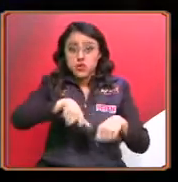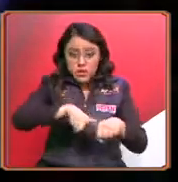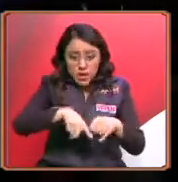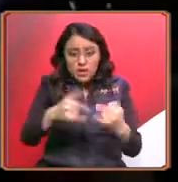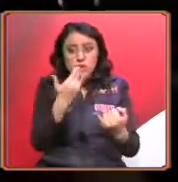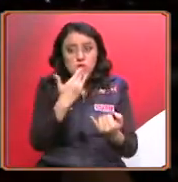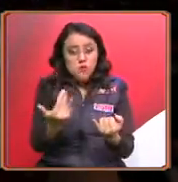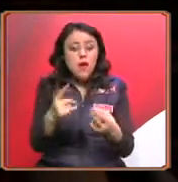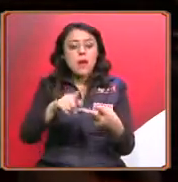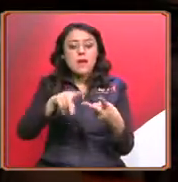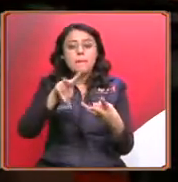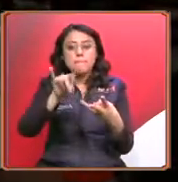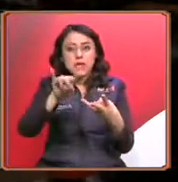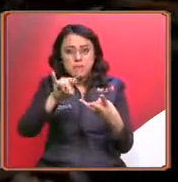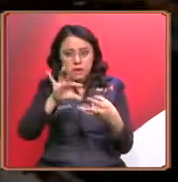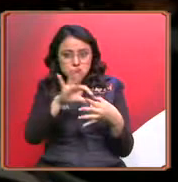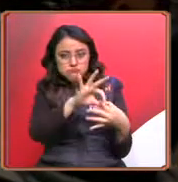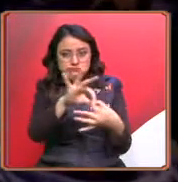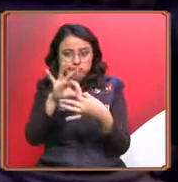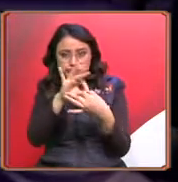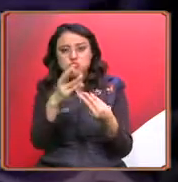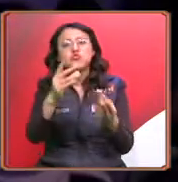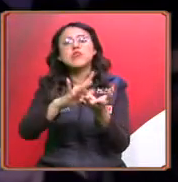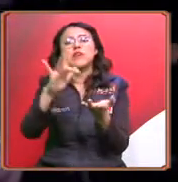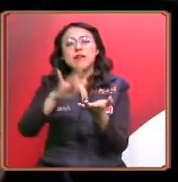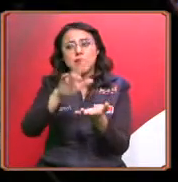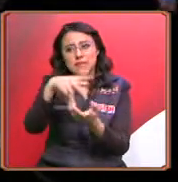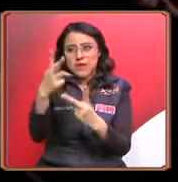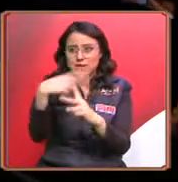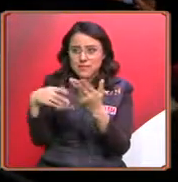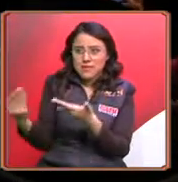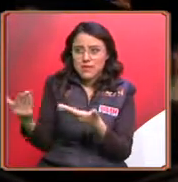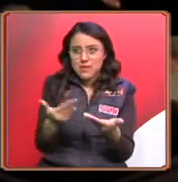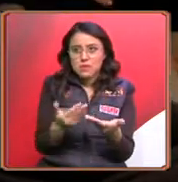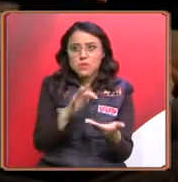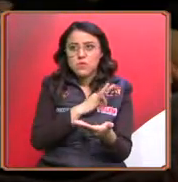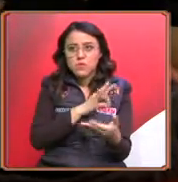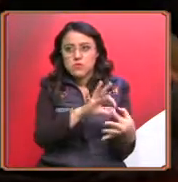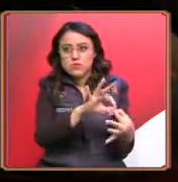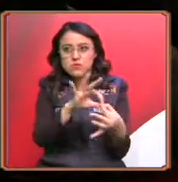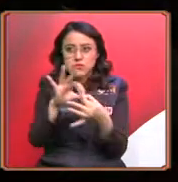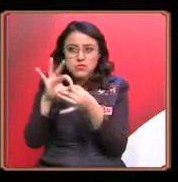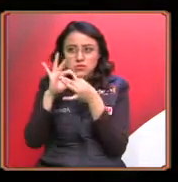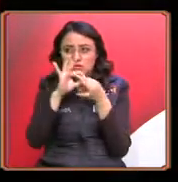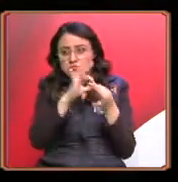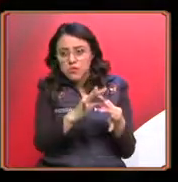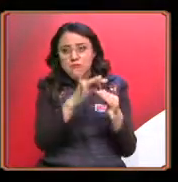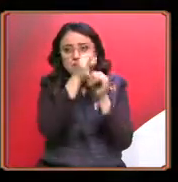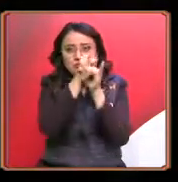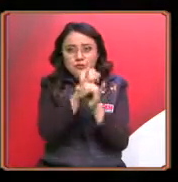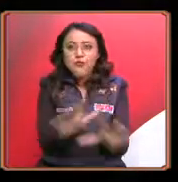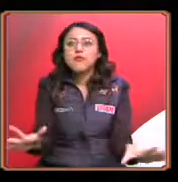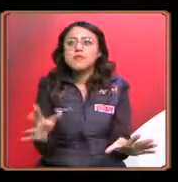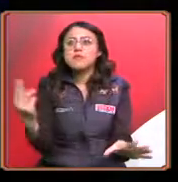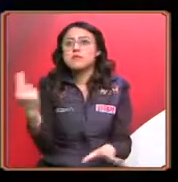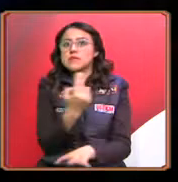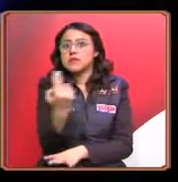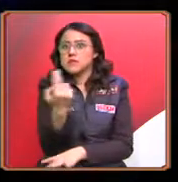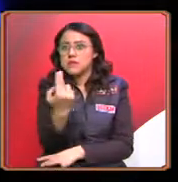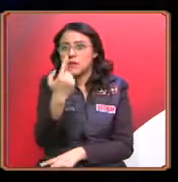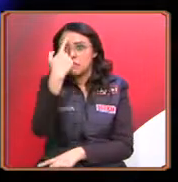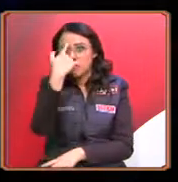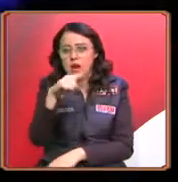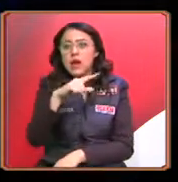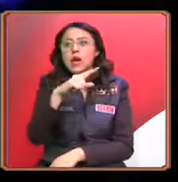espectacular de Vive Sin Drogas, que agradecemos muchísimo que estén aquí, podemos acercarles esa información que necesitan para